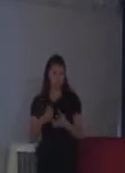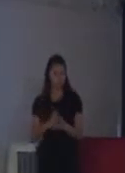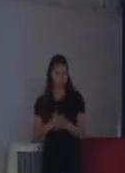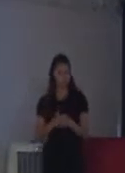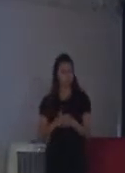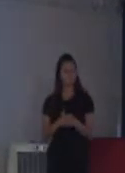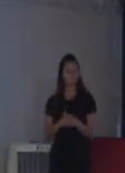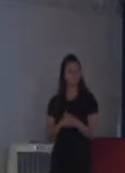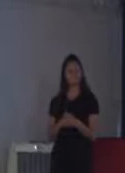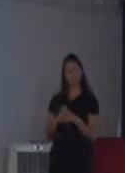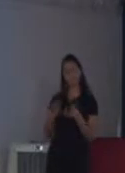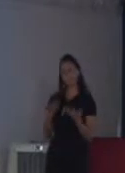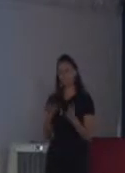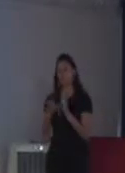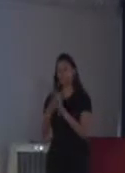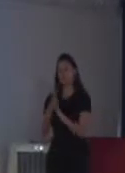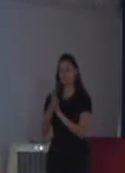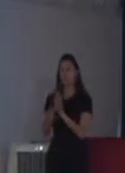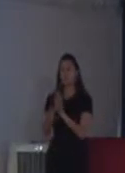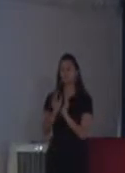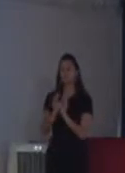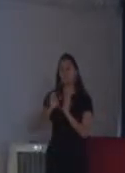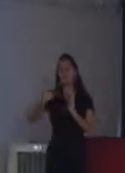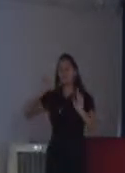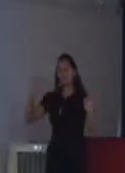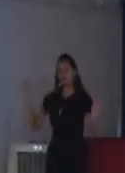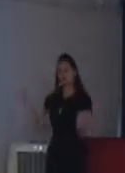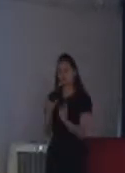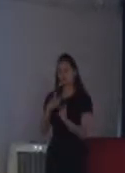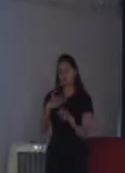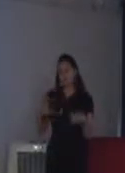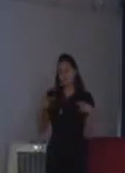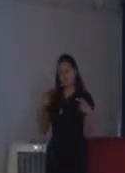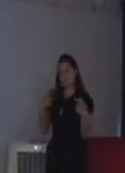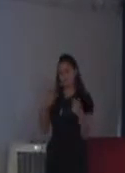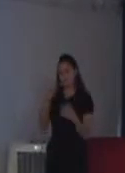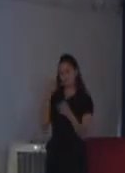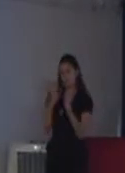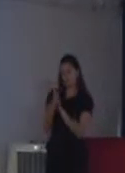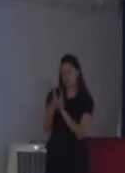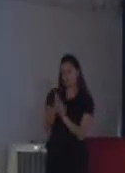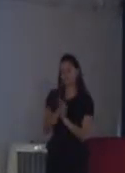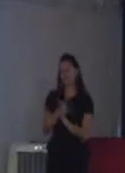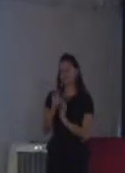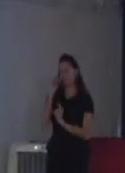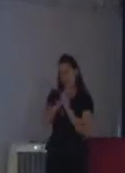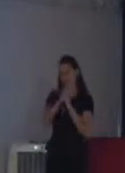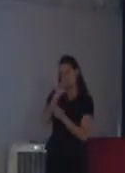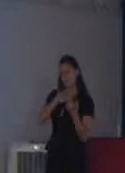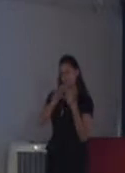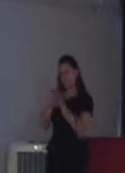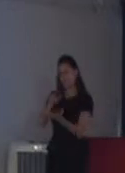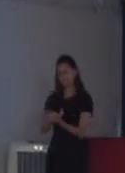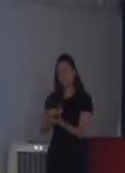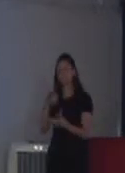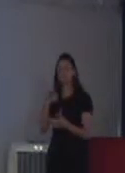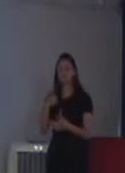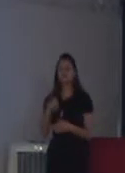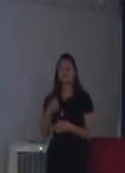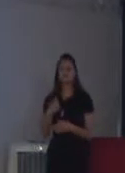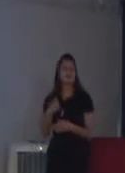pues, digamos, un poco como para resumir mi historia de vida, digamos, como abordar unas reflexiones al respecto, pues yo